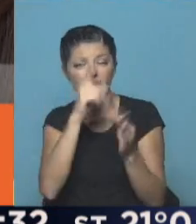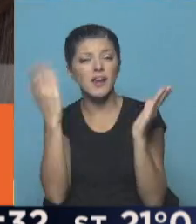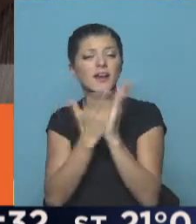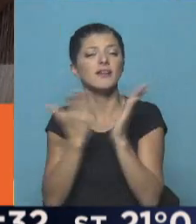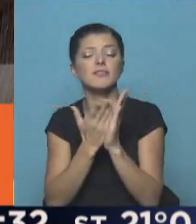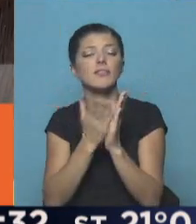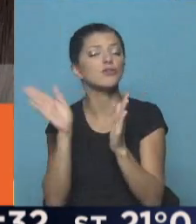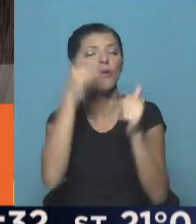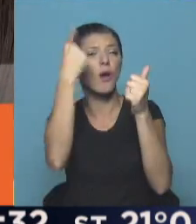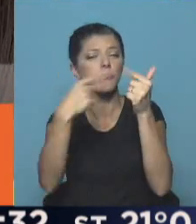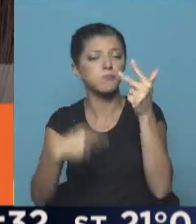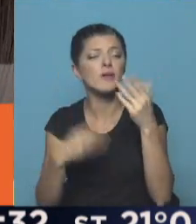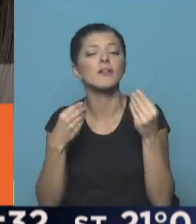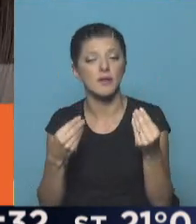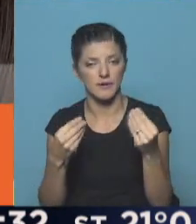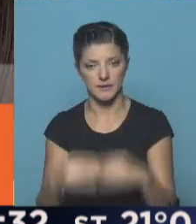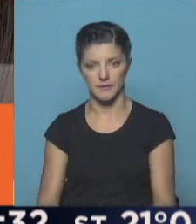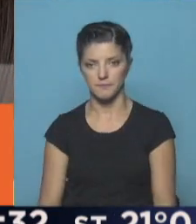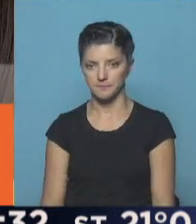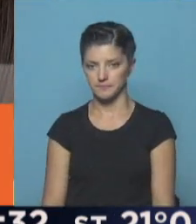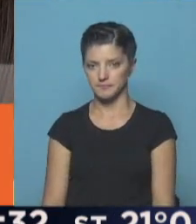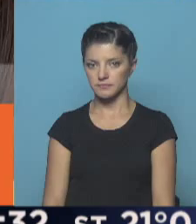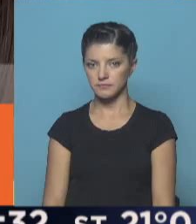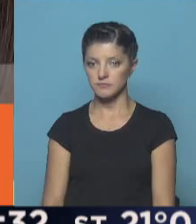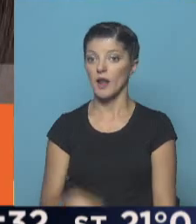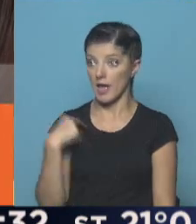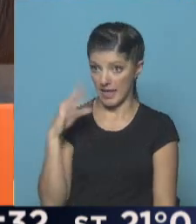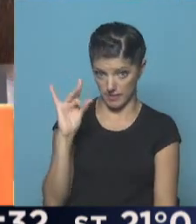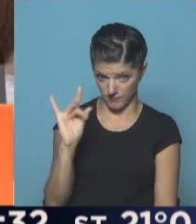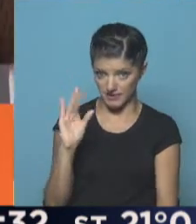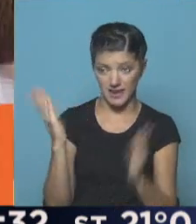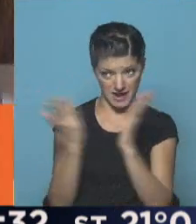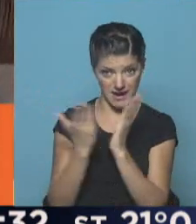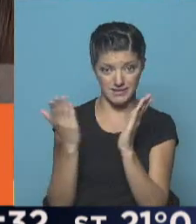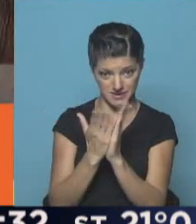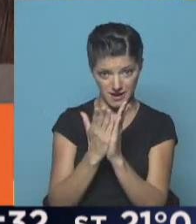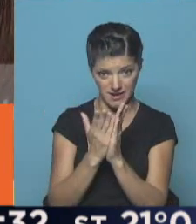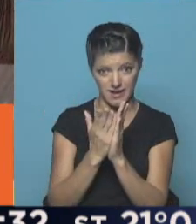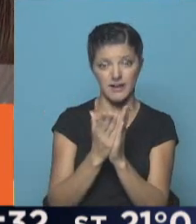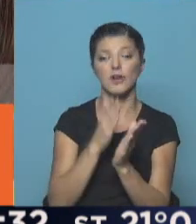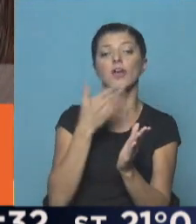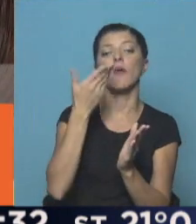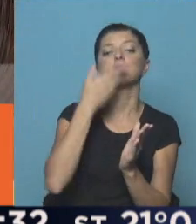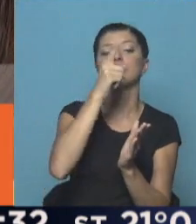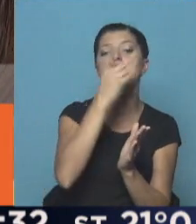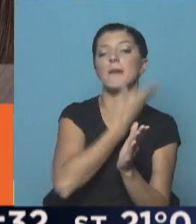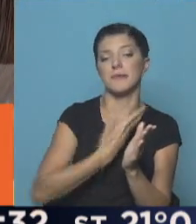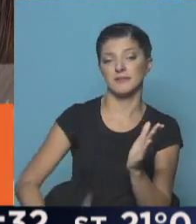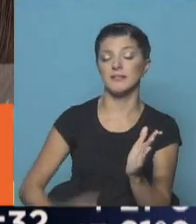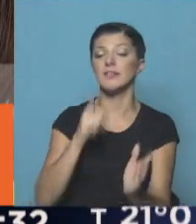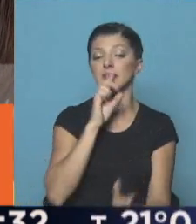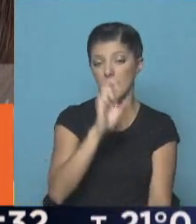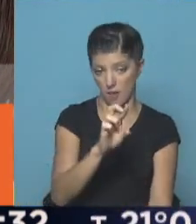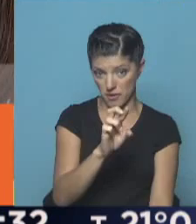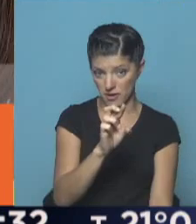esto? Es difícil analizar la retórica del señor Trump, nuestro presidente,